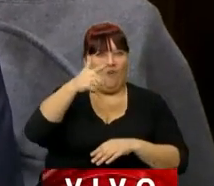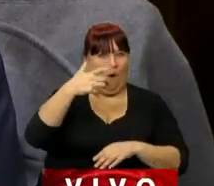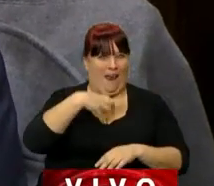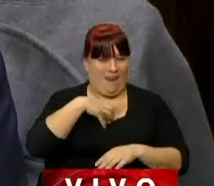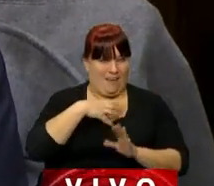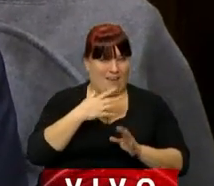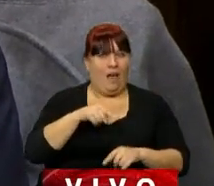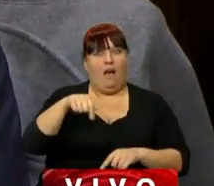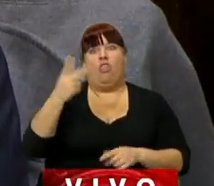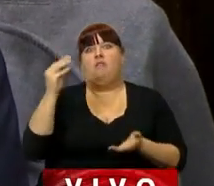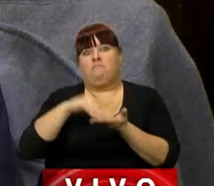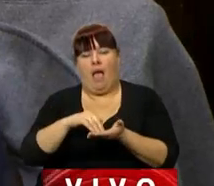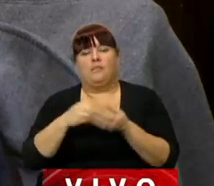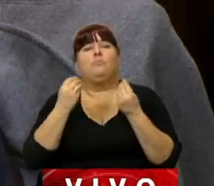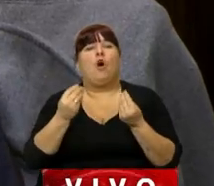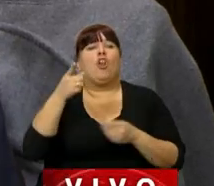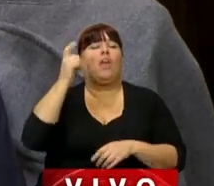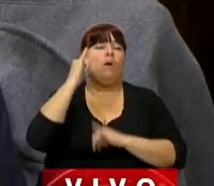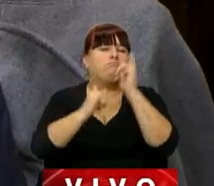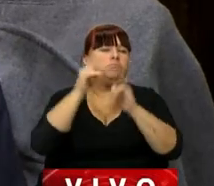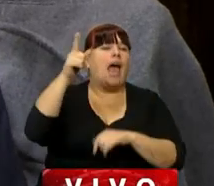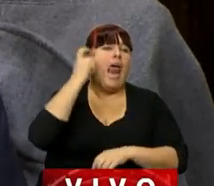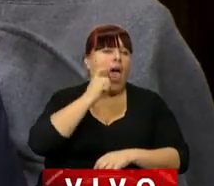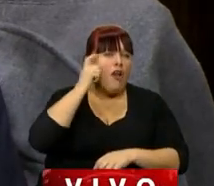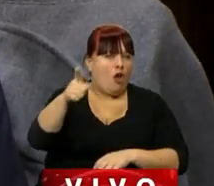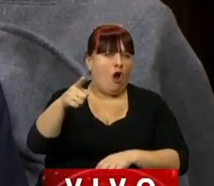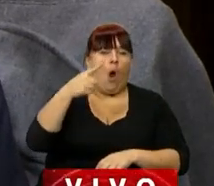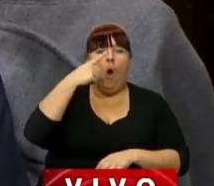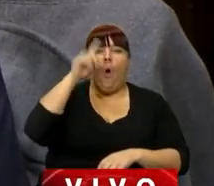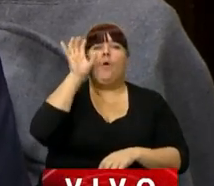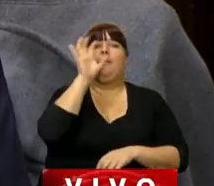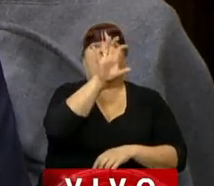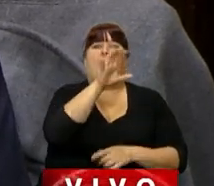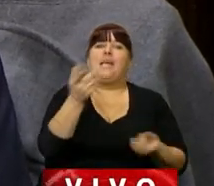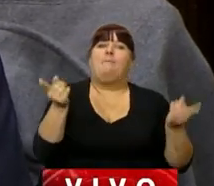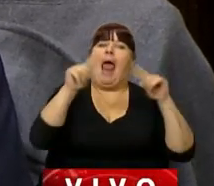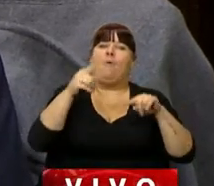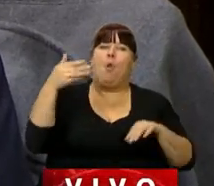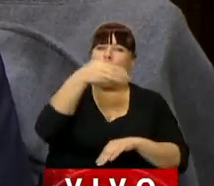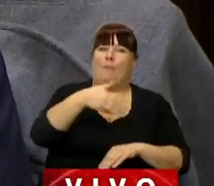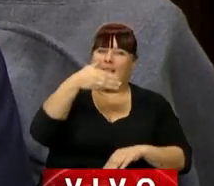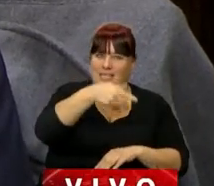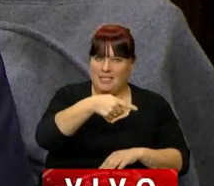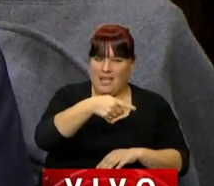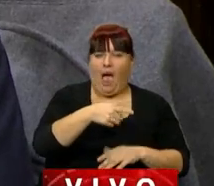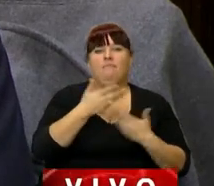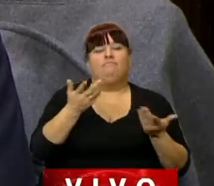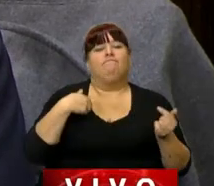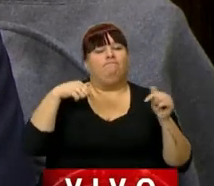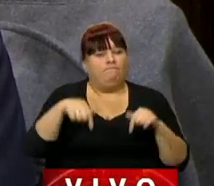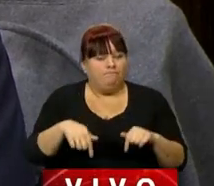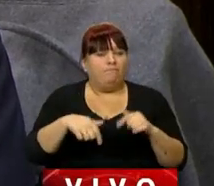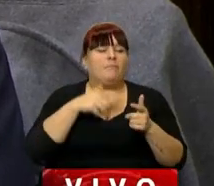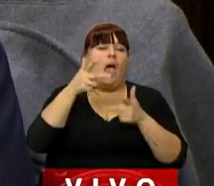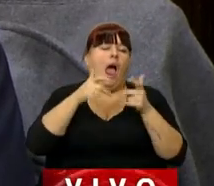presenciales. Y digo esto porque La Rioja ha sido una de las últimas provincias en recuperar la presencialidad. Así que acá